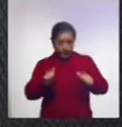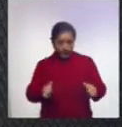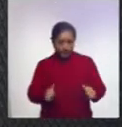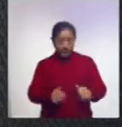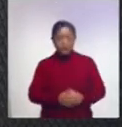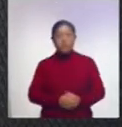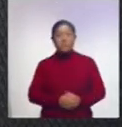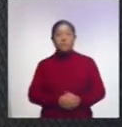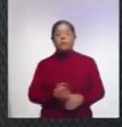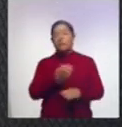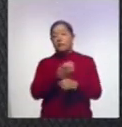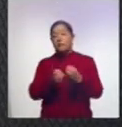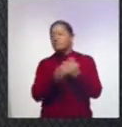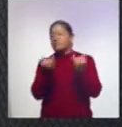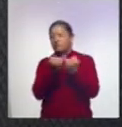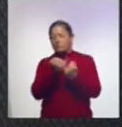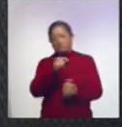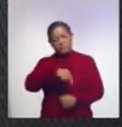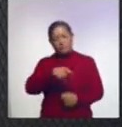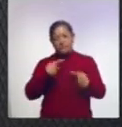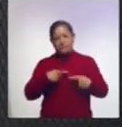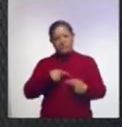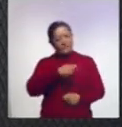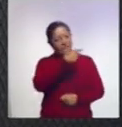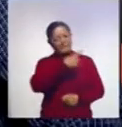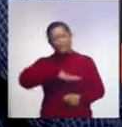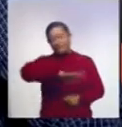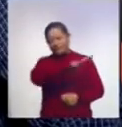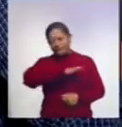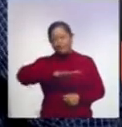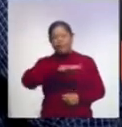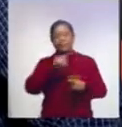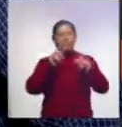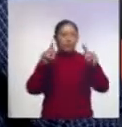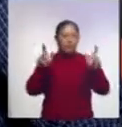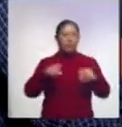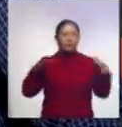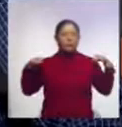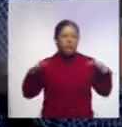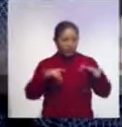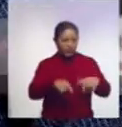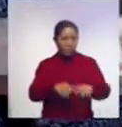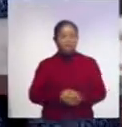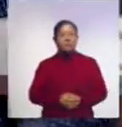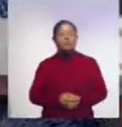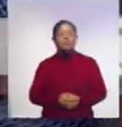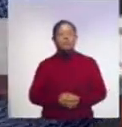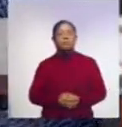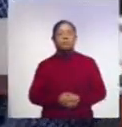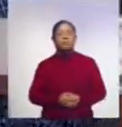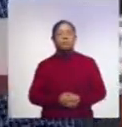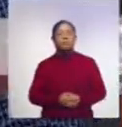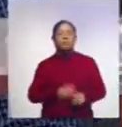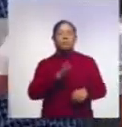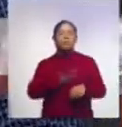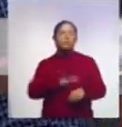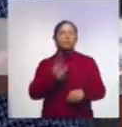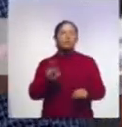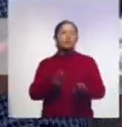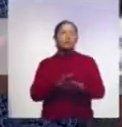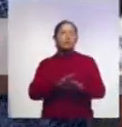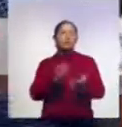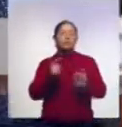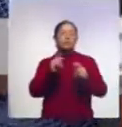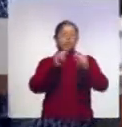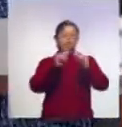también de productores de aquí de la misma región, uh-huh, de Tlaxcala y sobre todo aquí de esta parte de Tlaxcala, del